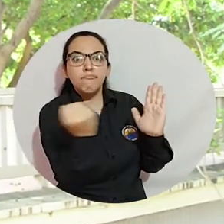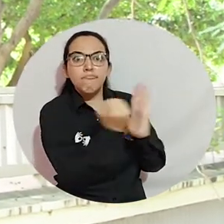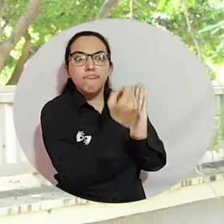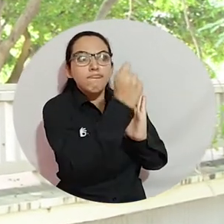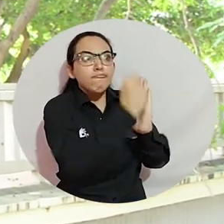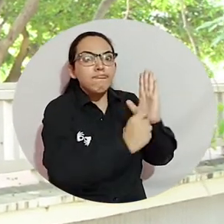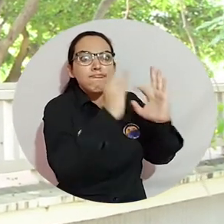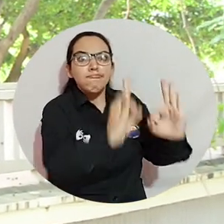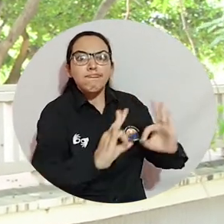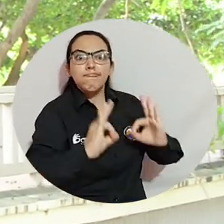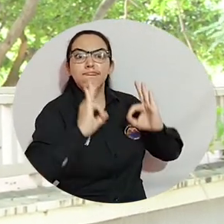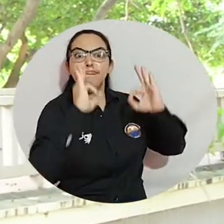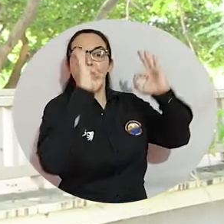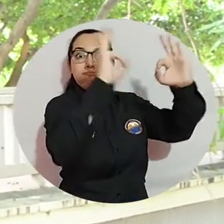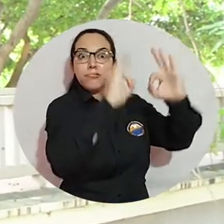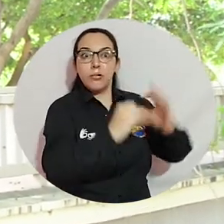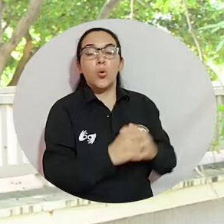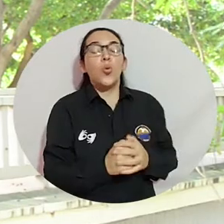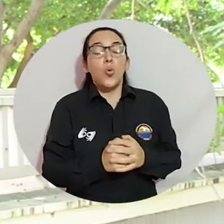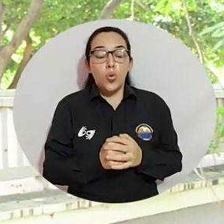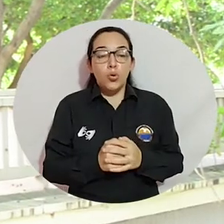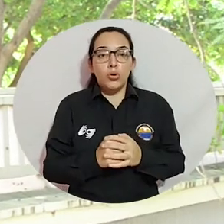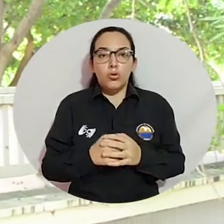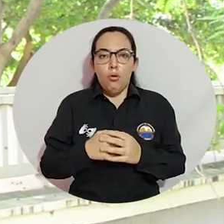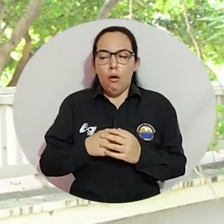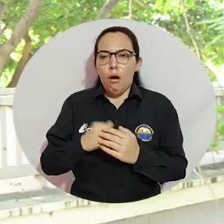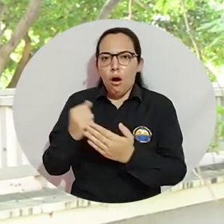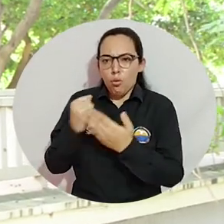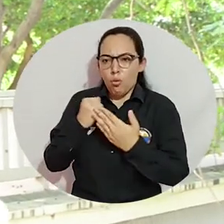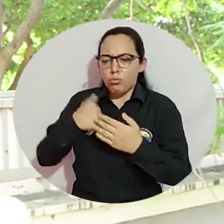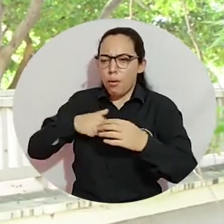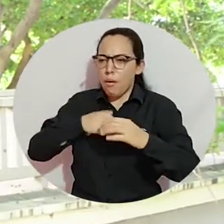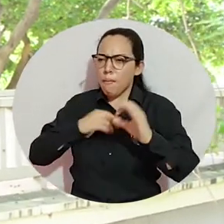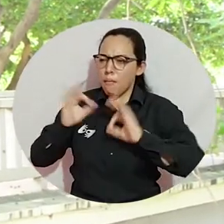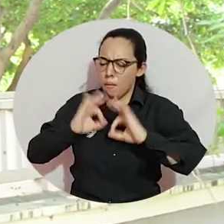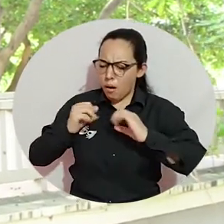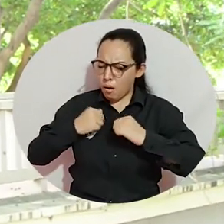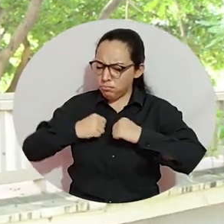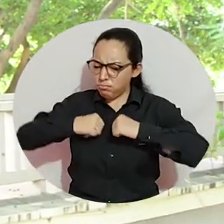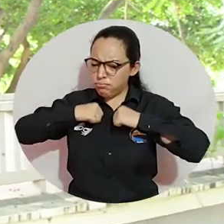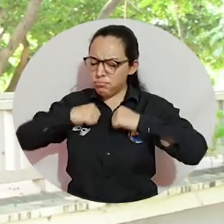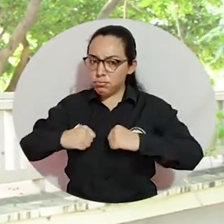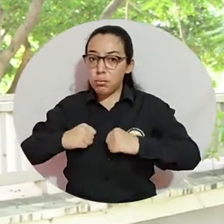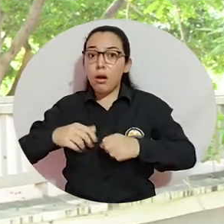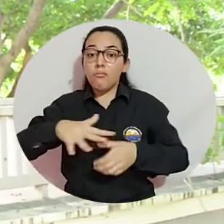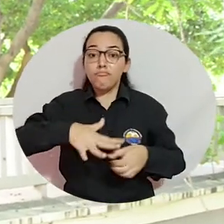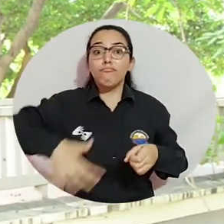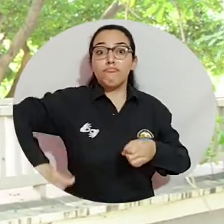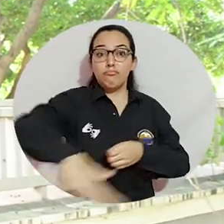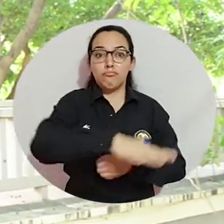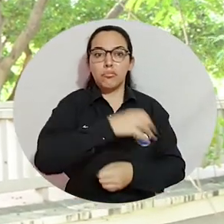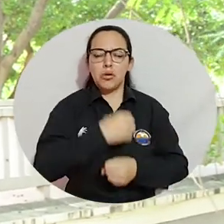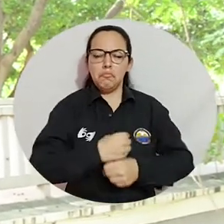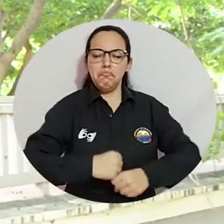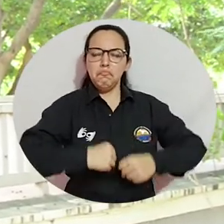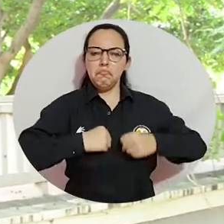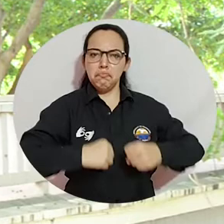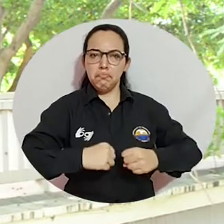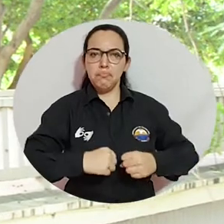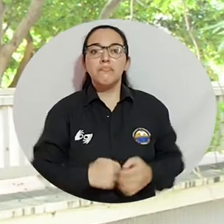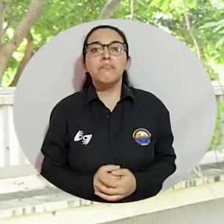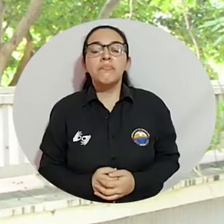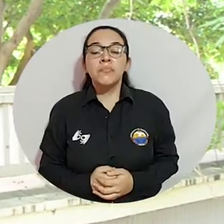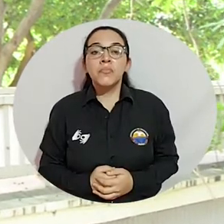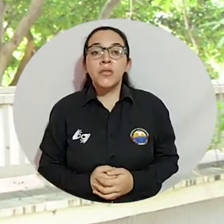acreditación de alta calidad y por esto sin duda alguna nos prepara mejor para todo lo que se viene en el entorno laboral y también